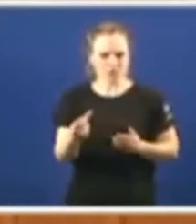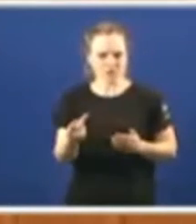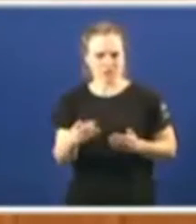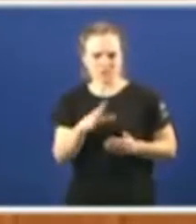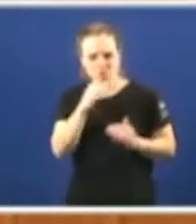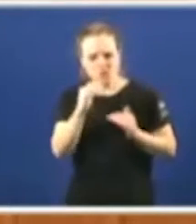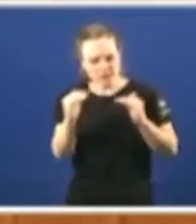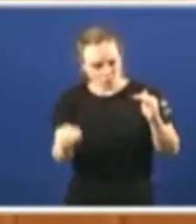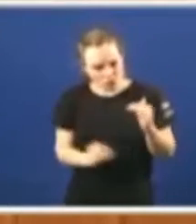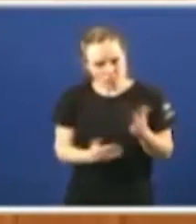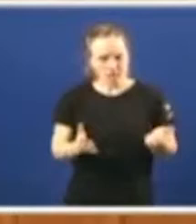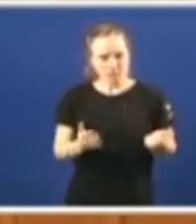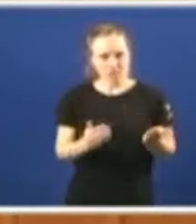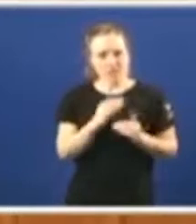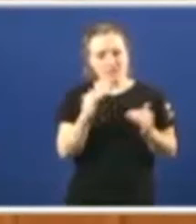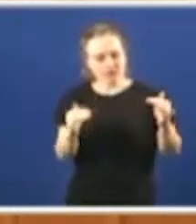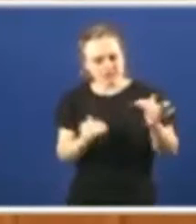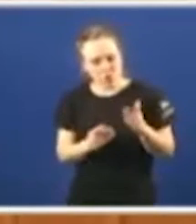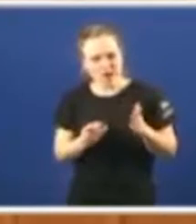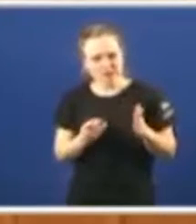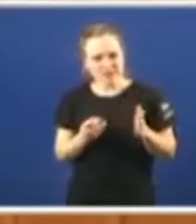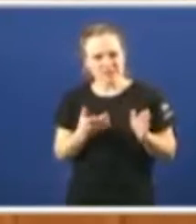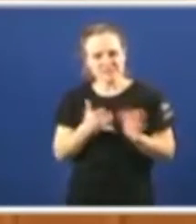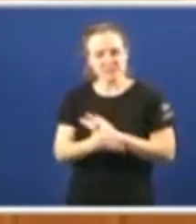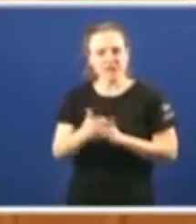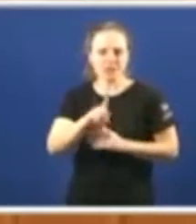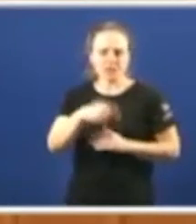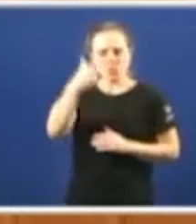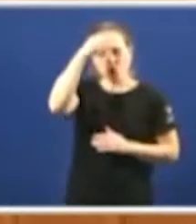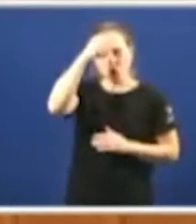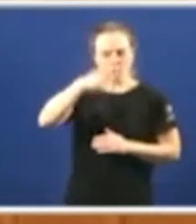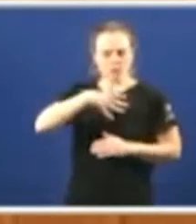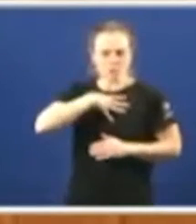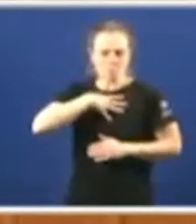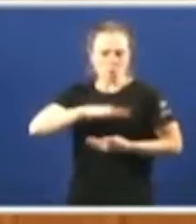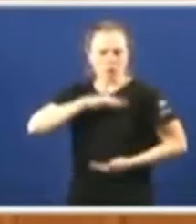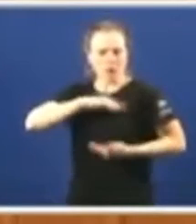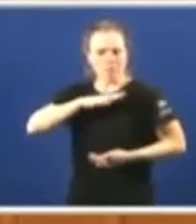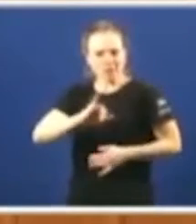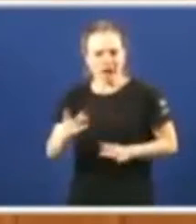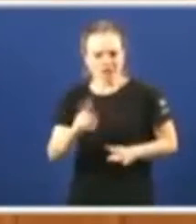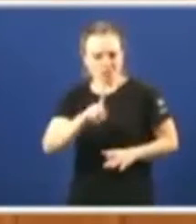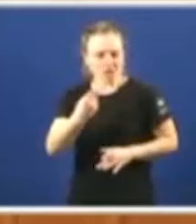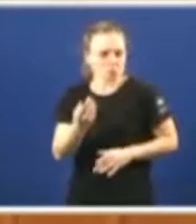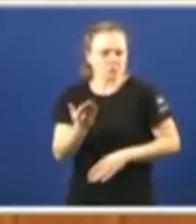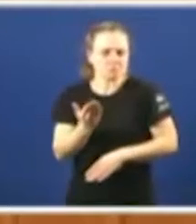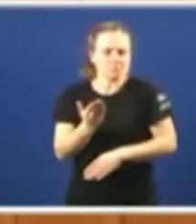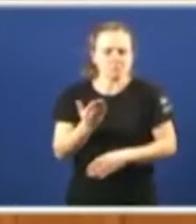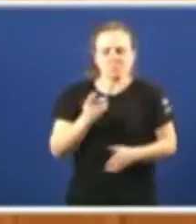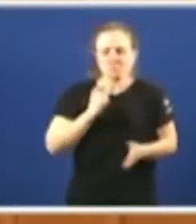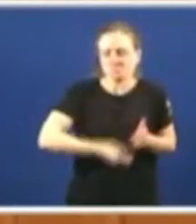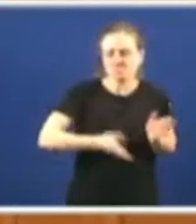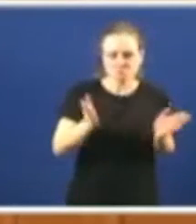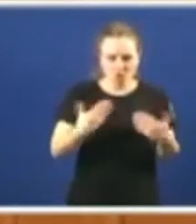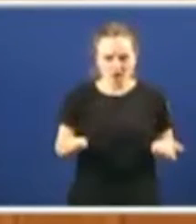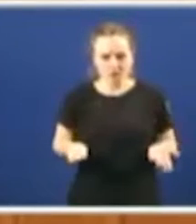son as que despois permiten que os homes se crean coa capacidade de violar as mulleres sin que ademais pase prácticamente nada, porque o problema